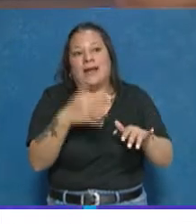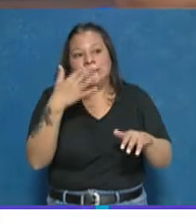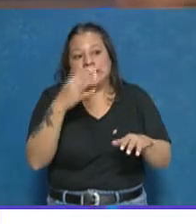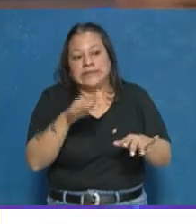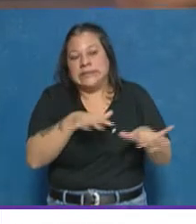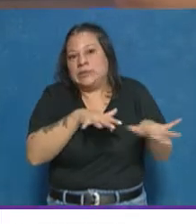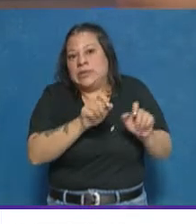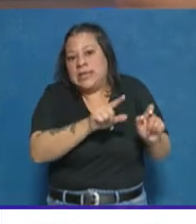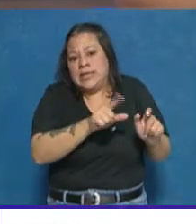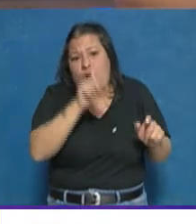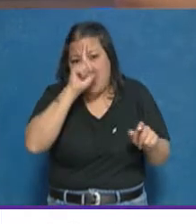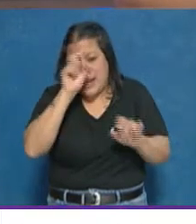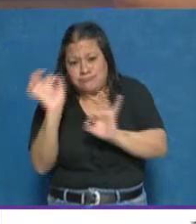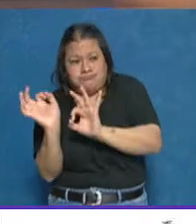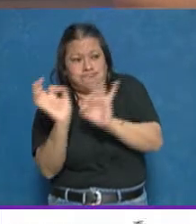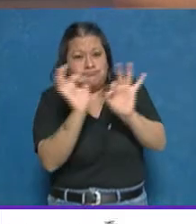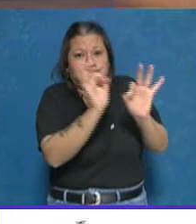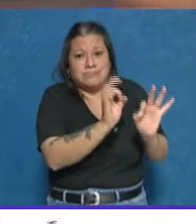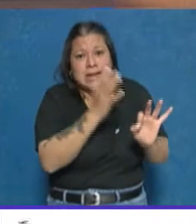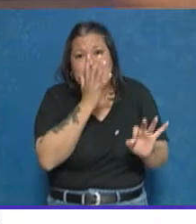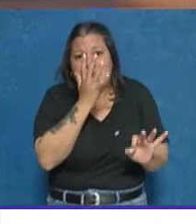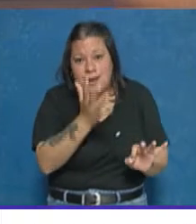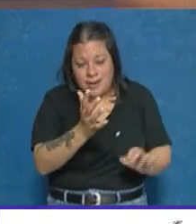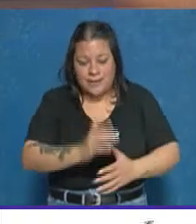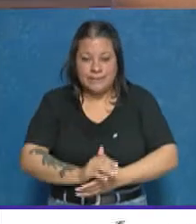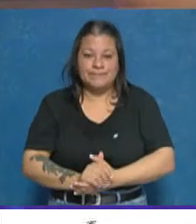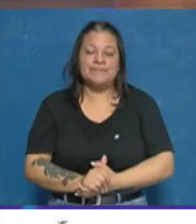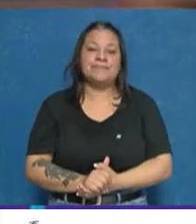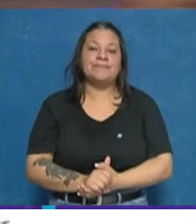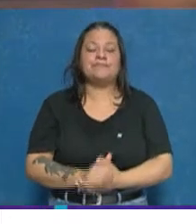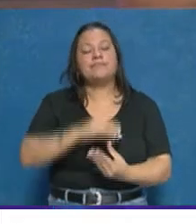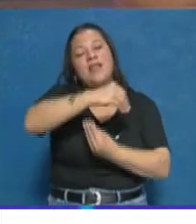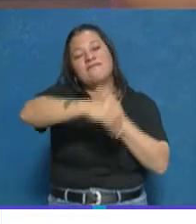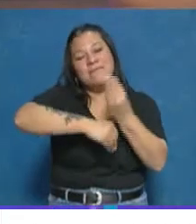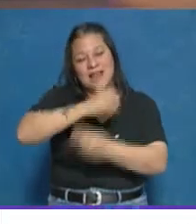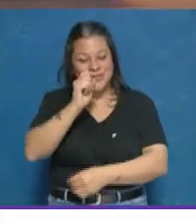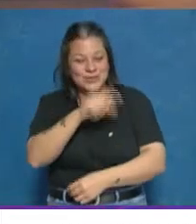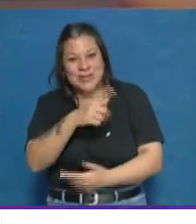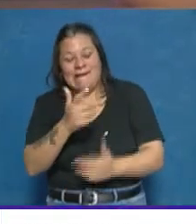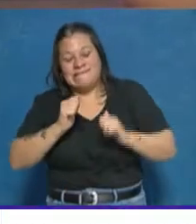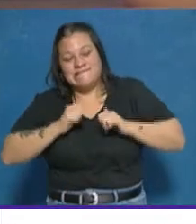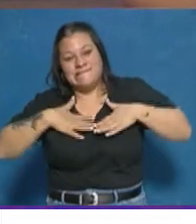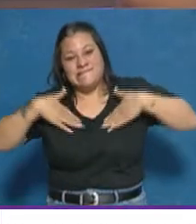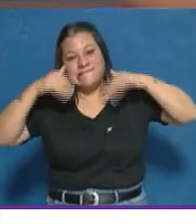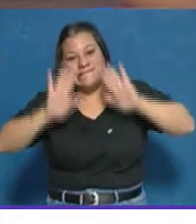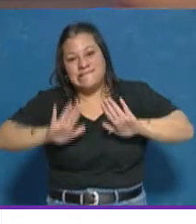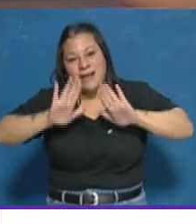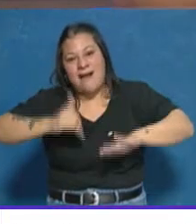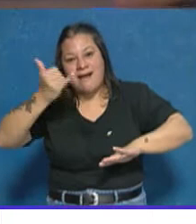la que llegó esta joven de 28 años al Hospital Central. La familia, por supuesto, está esperanzada y